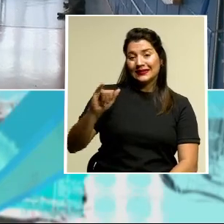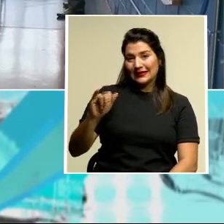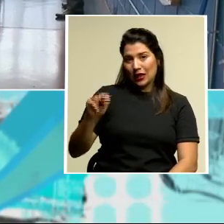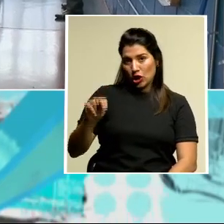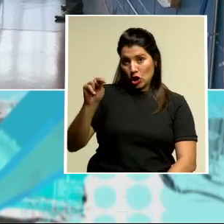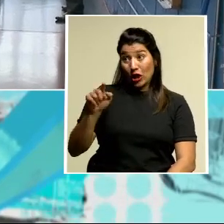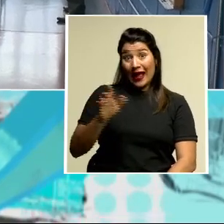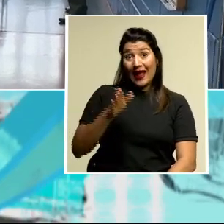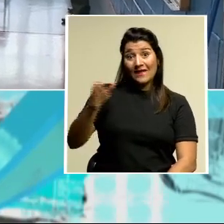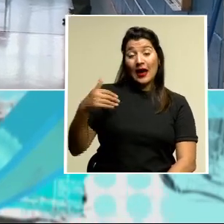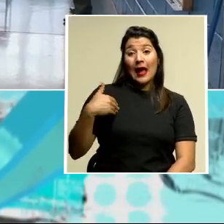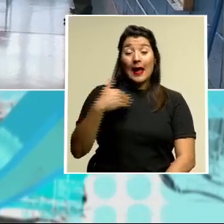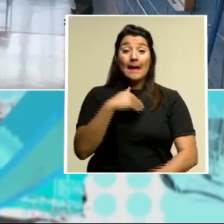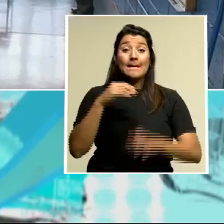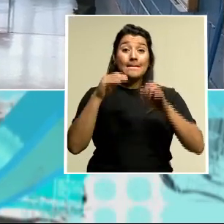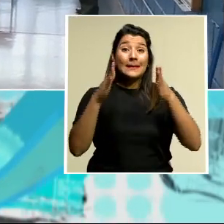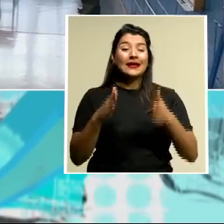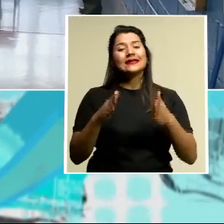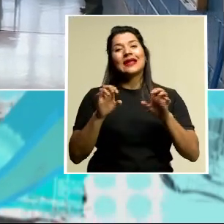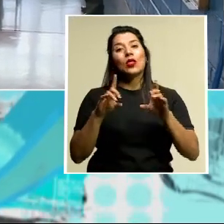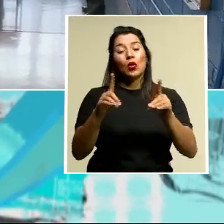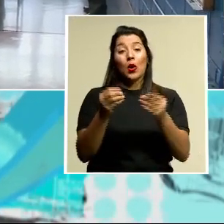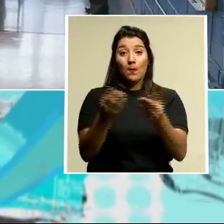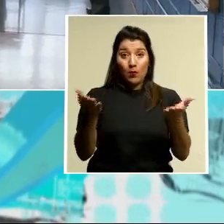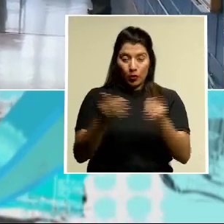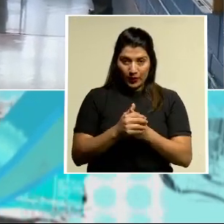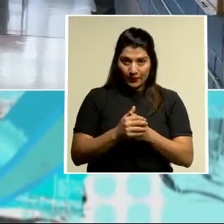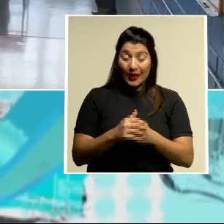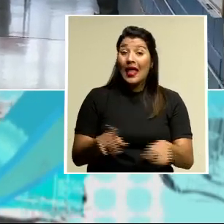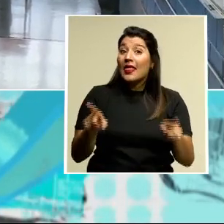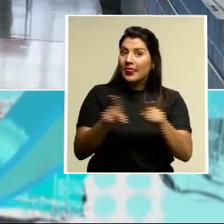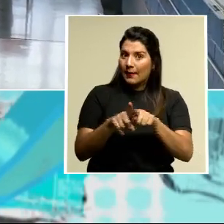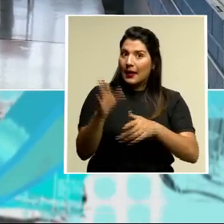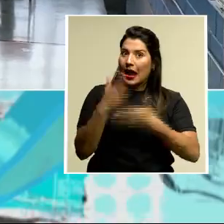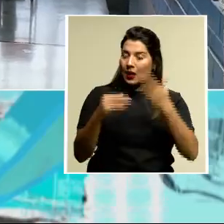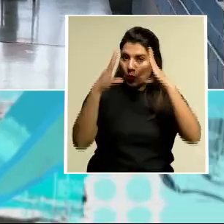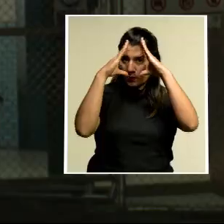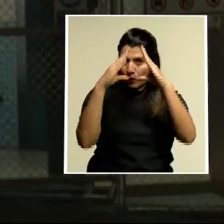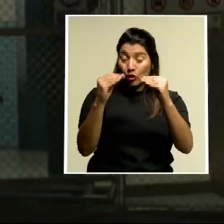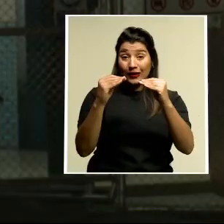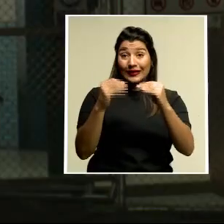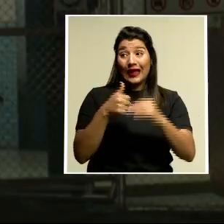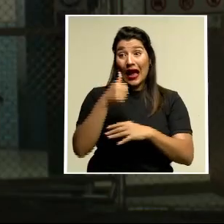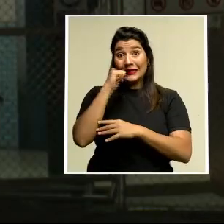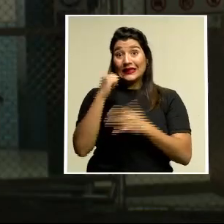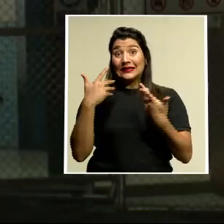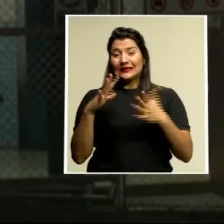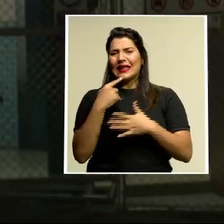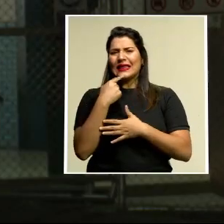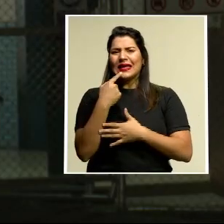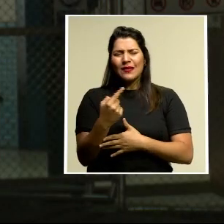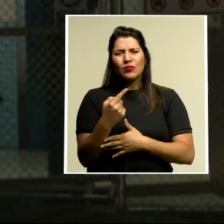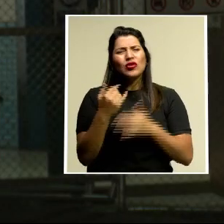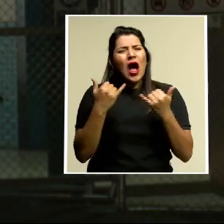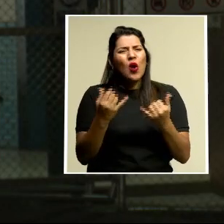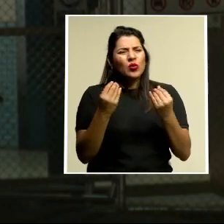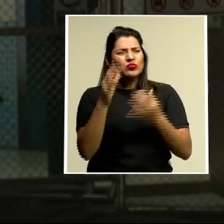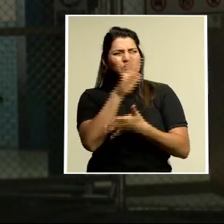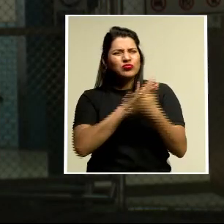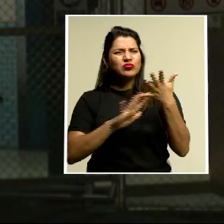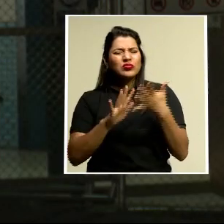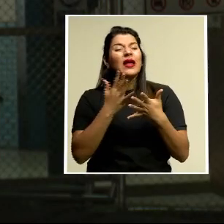la ministra de Educación Pública. También un dato importante que ayer lo mencionábamos y que hay mucha confusión entre los padres